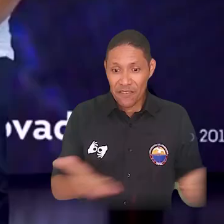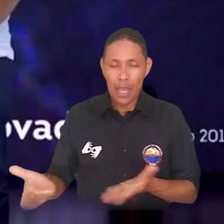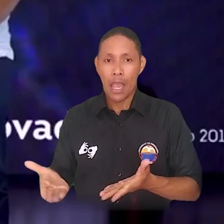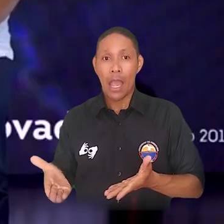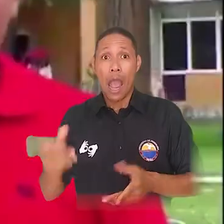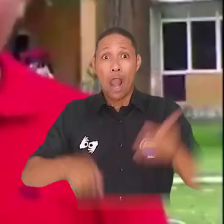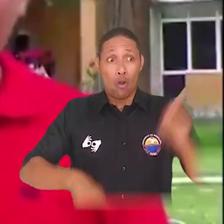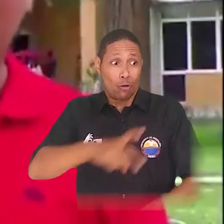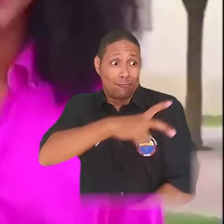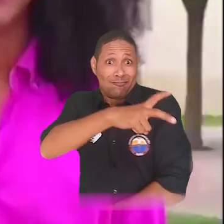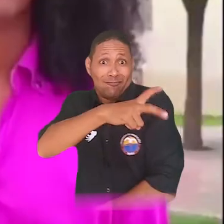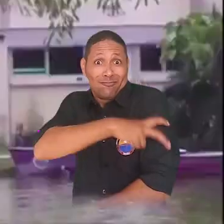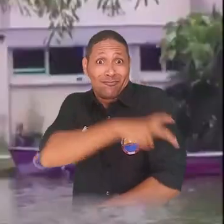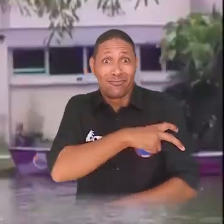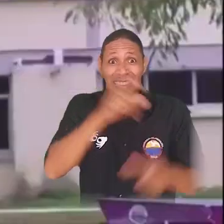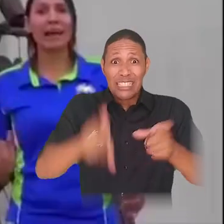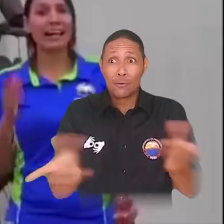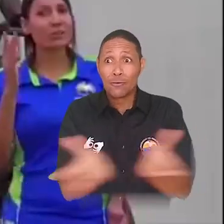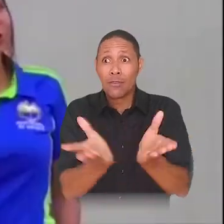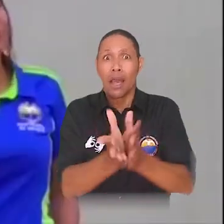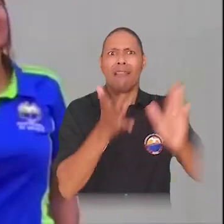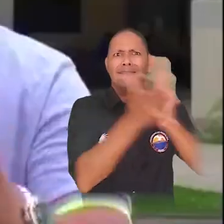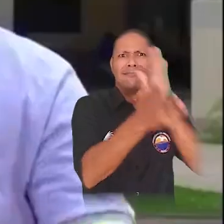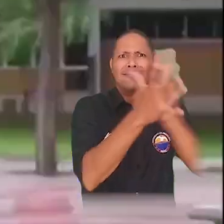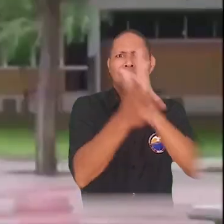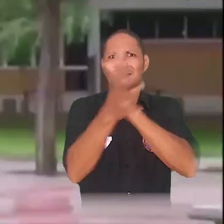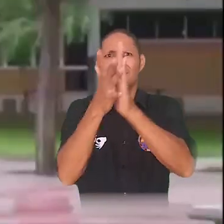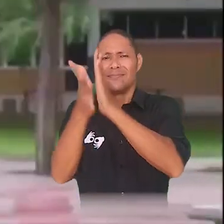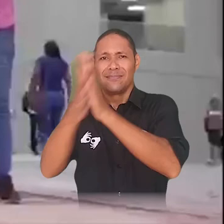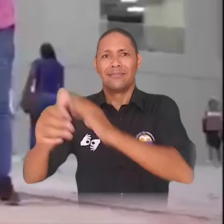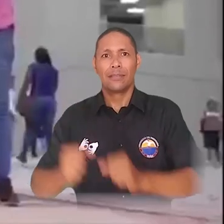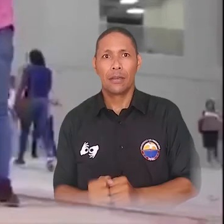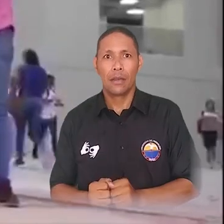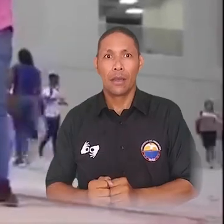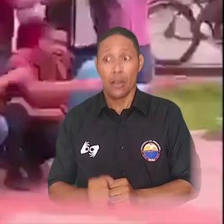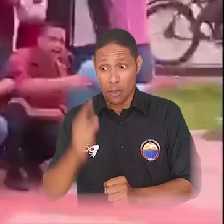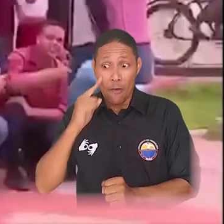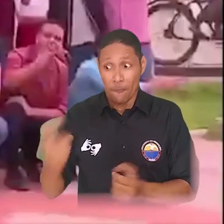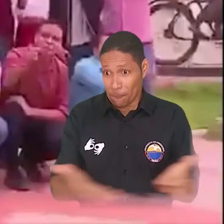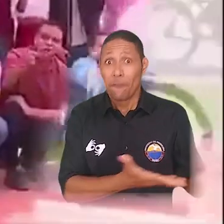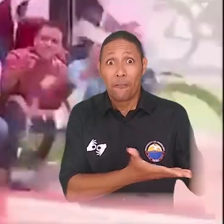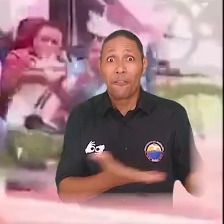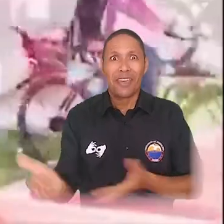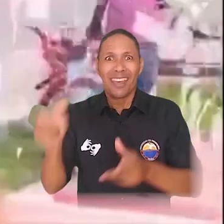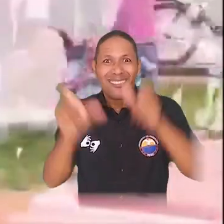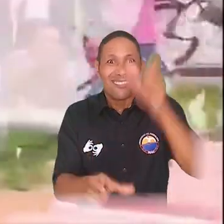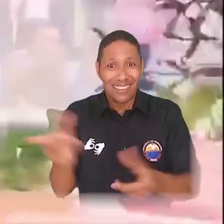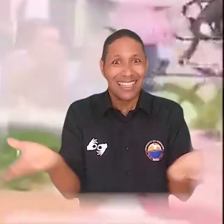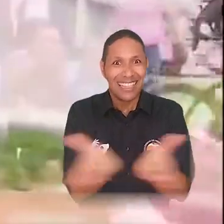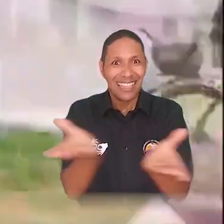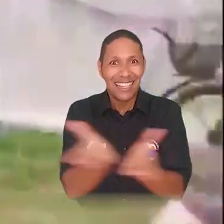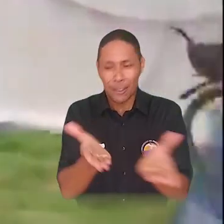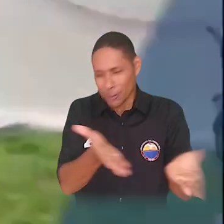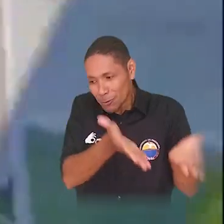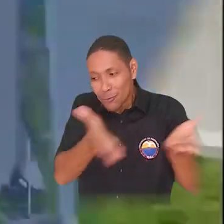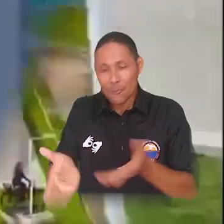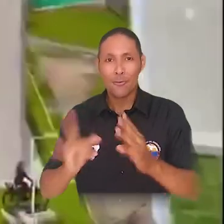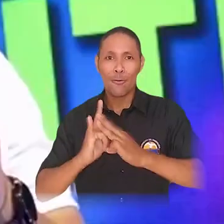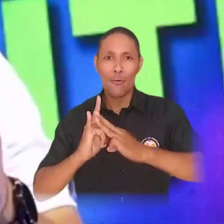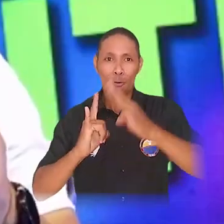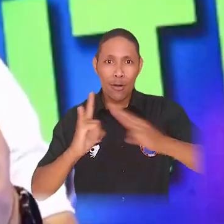que los representantes estudiantiles compartieran un mensaje con sus compañeros. Bienvenidos estudiantes a la Universidad del